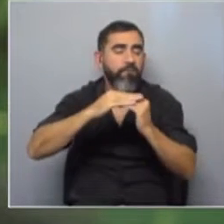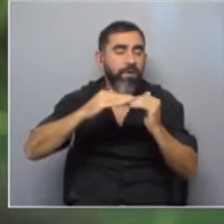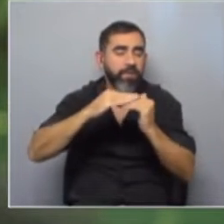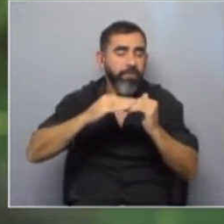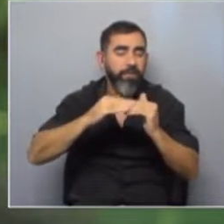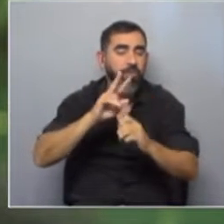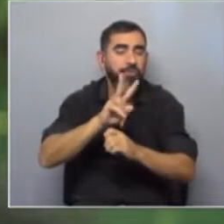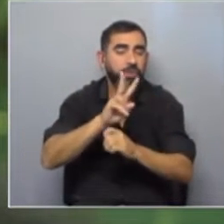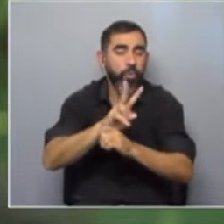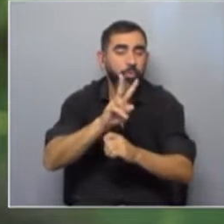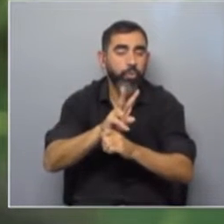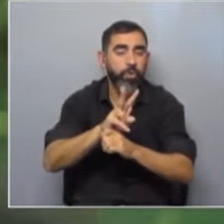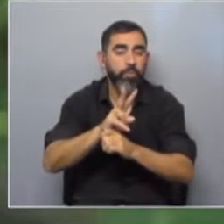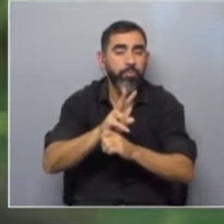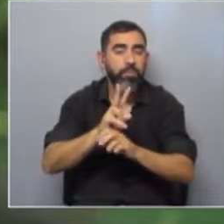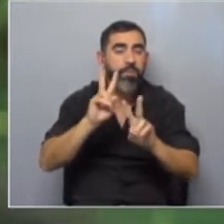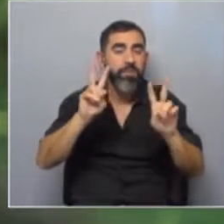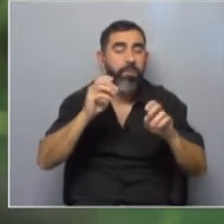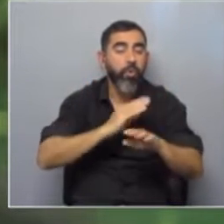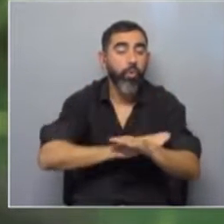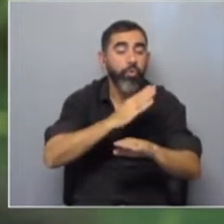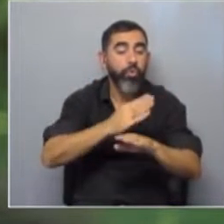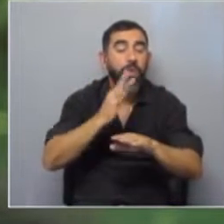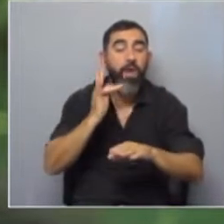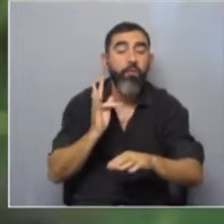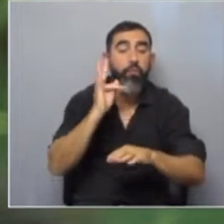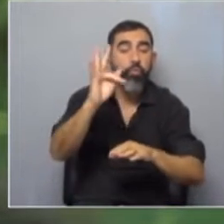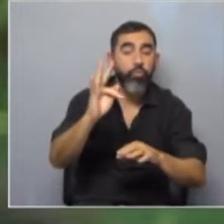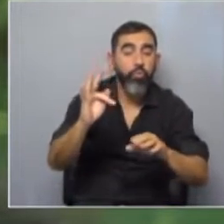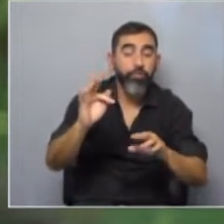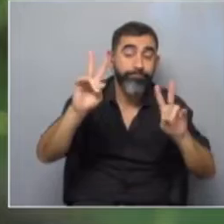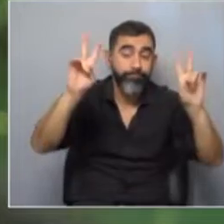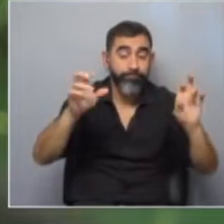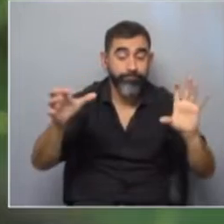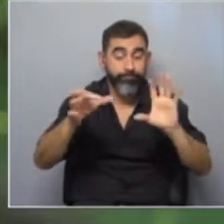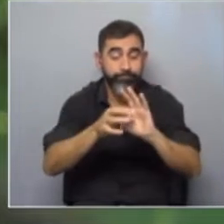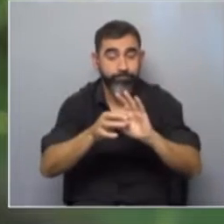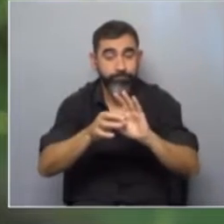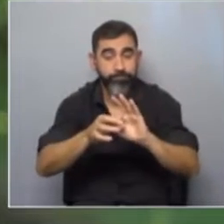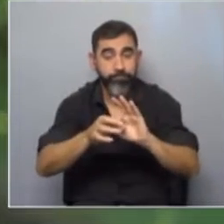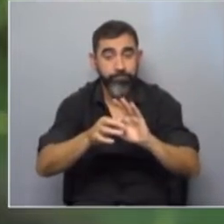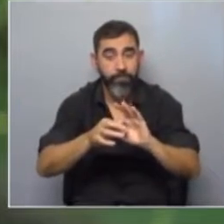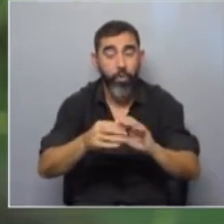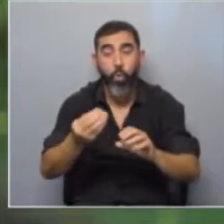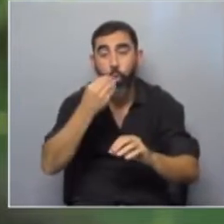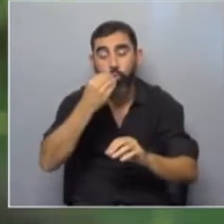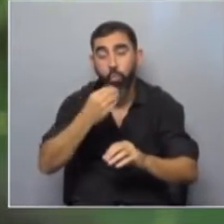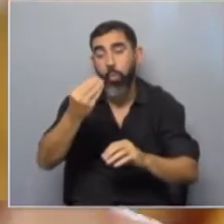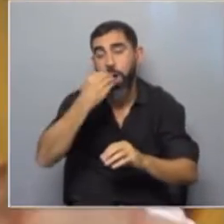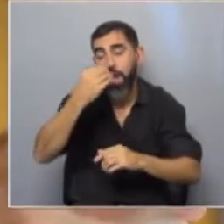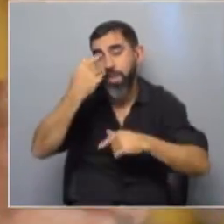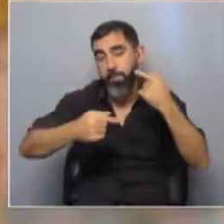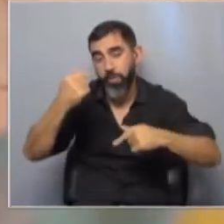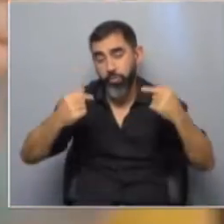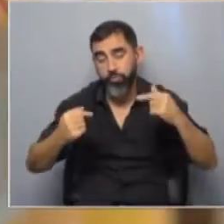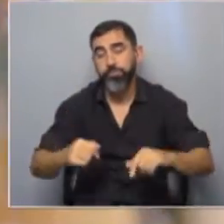se mide a través de la consideración de consecuencias futuras asociadas, en este caso, al consumo de alimentos, ¿tá?